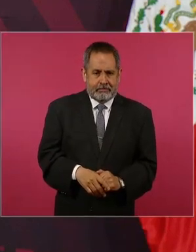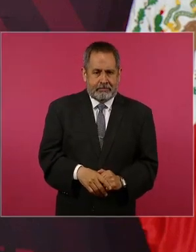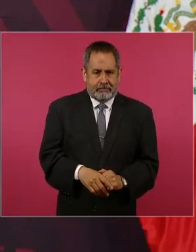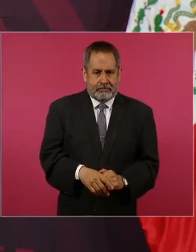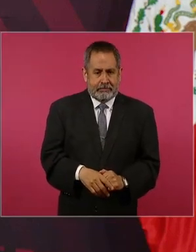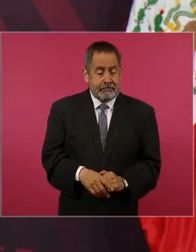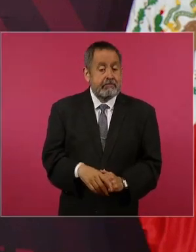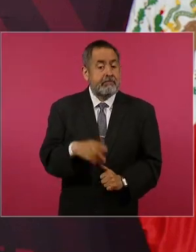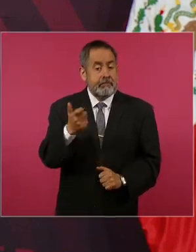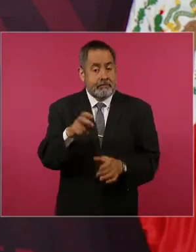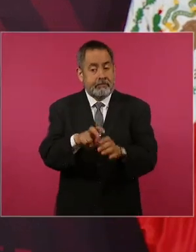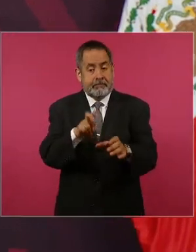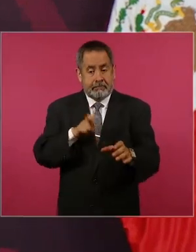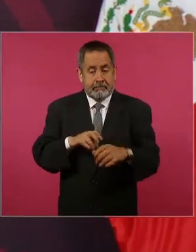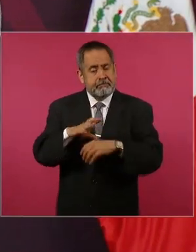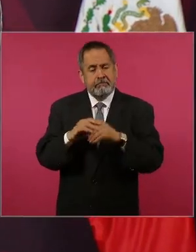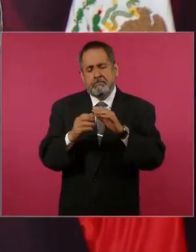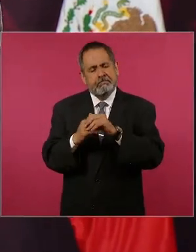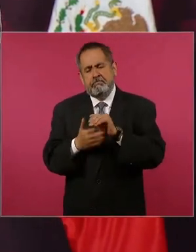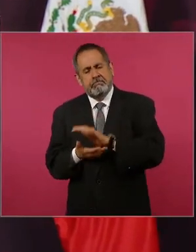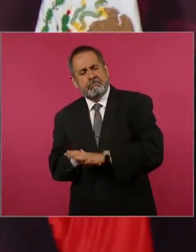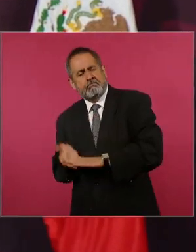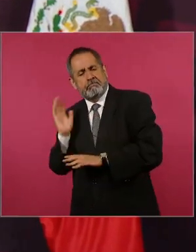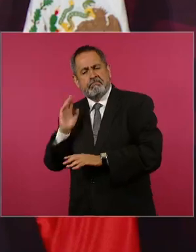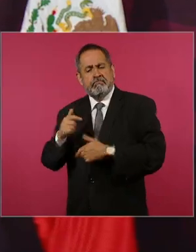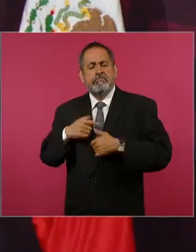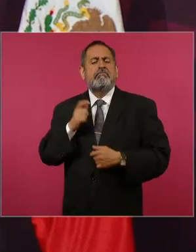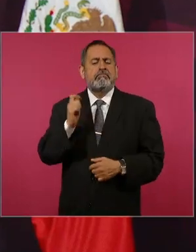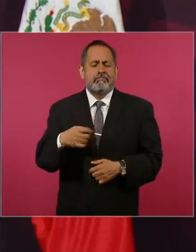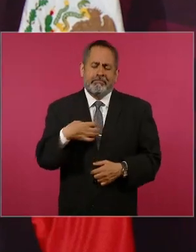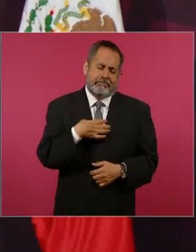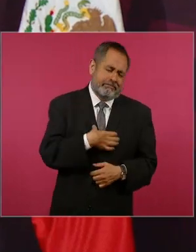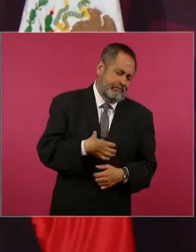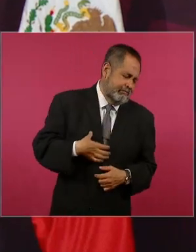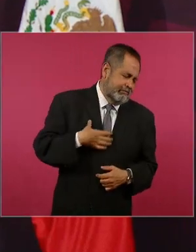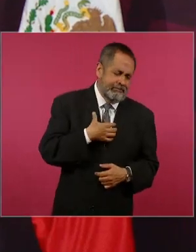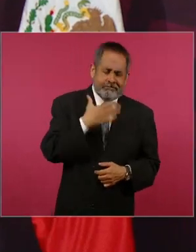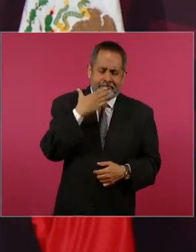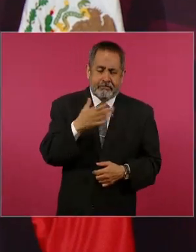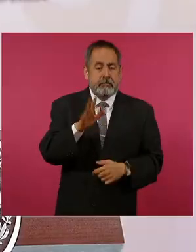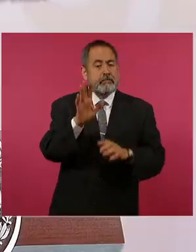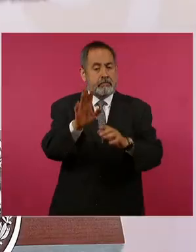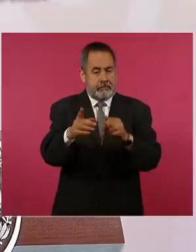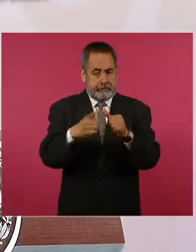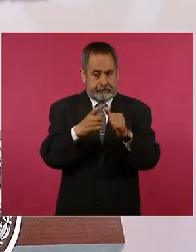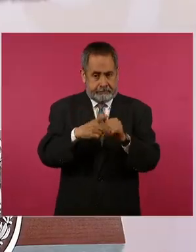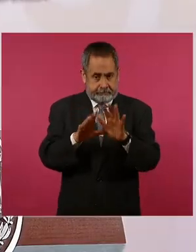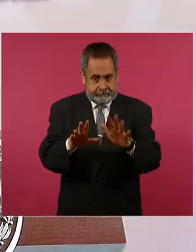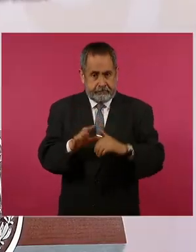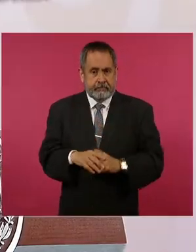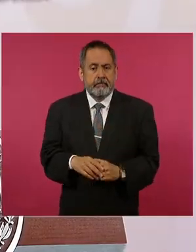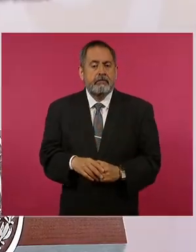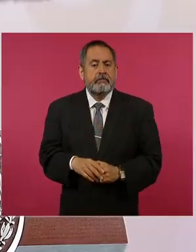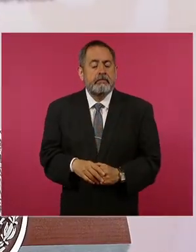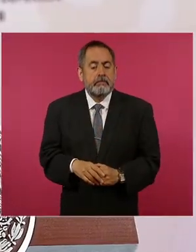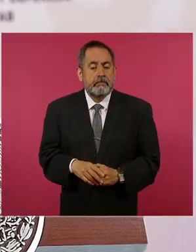Y me voy además contentísimo. Bueno, primero, la gente está